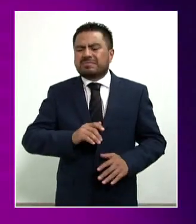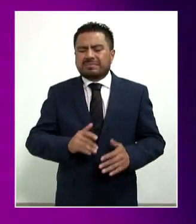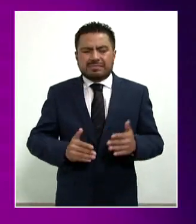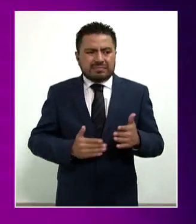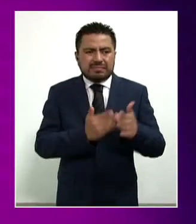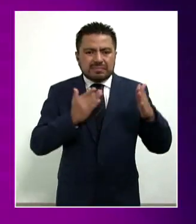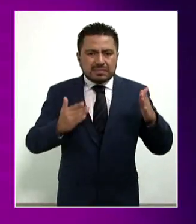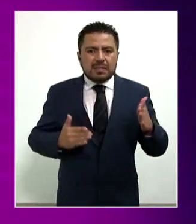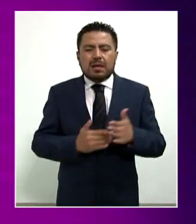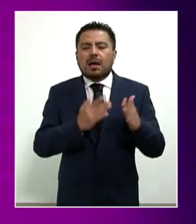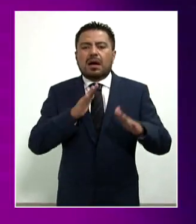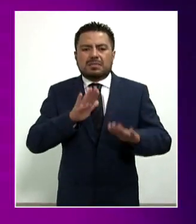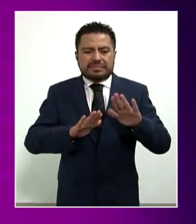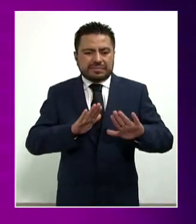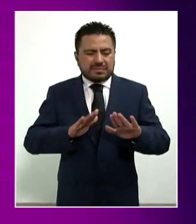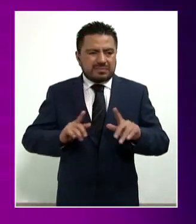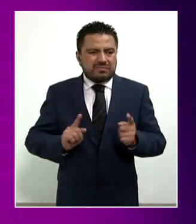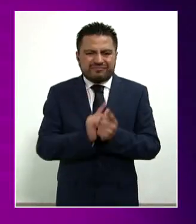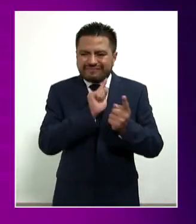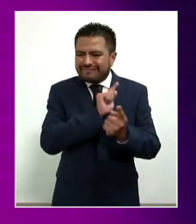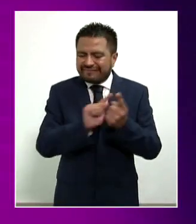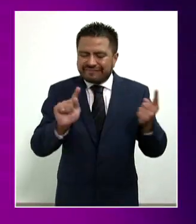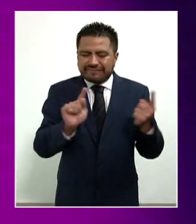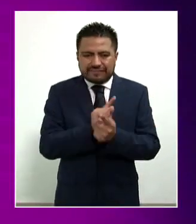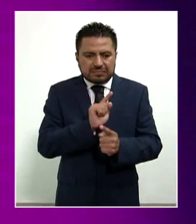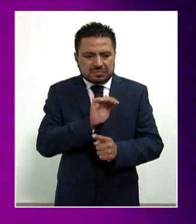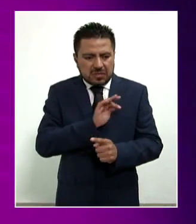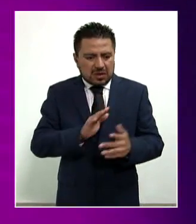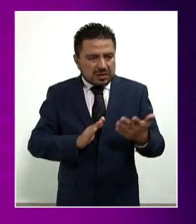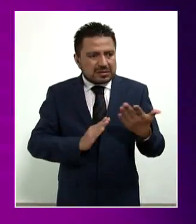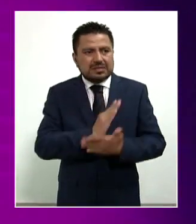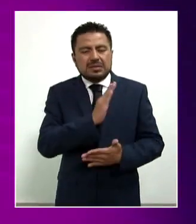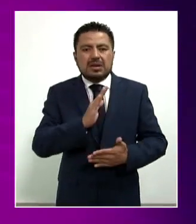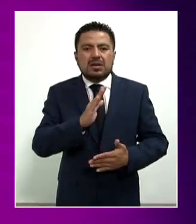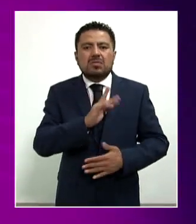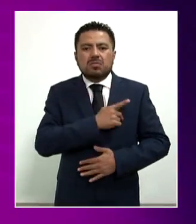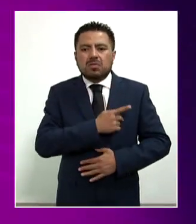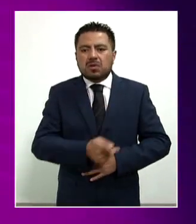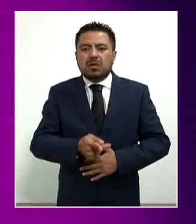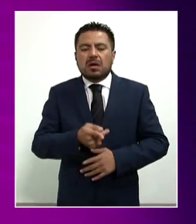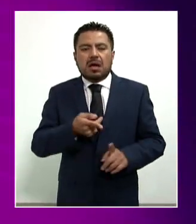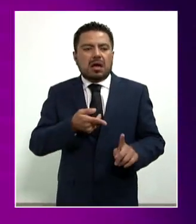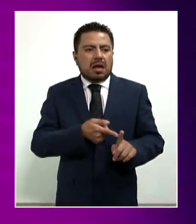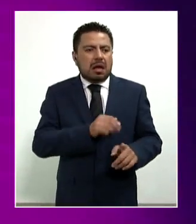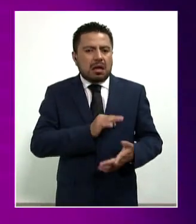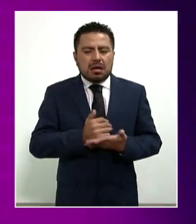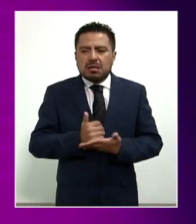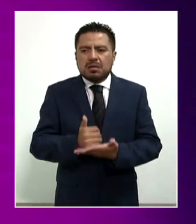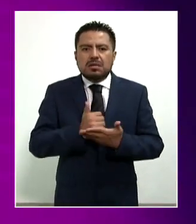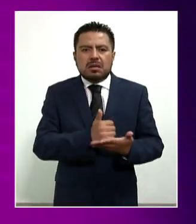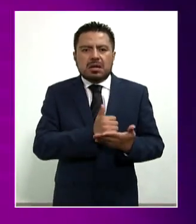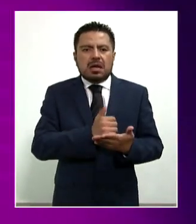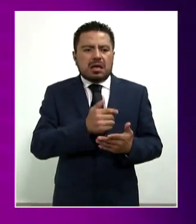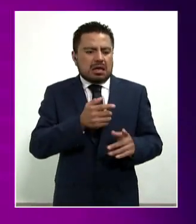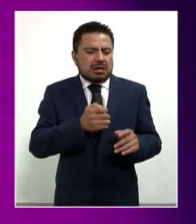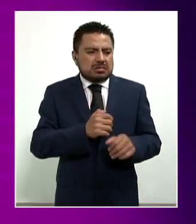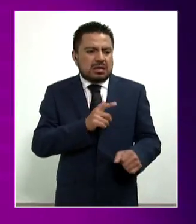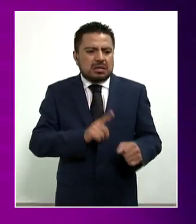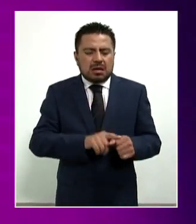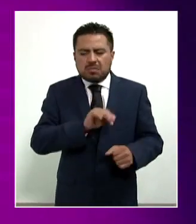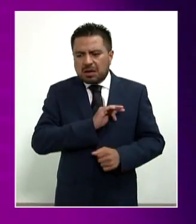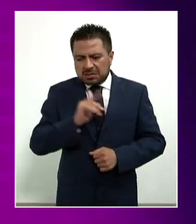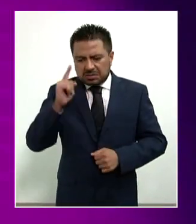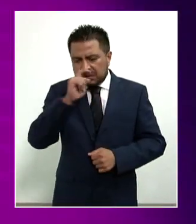obstáculos o se enfrenta a tantos obstáculos para poder salir de la pobreza que sin una ayuda estatal sería muy